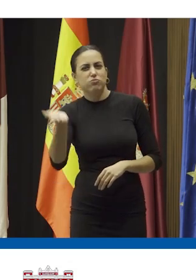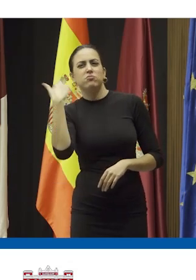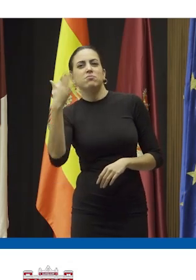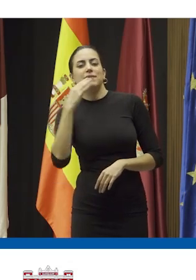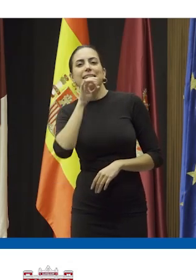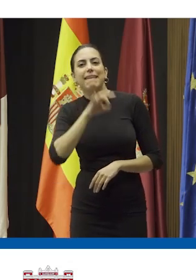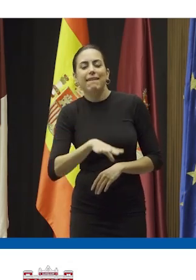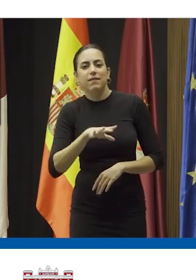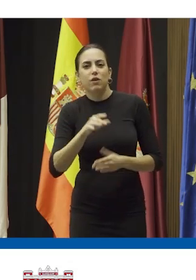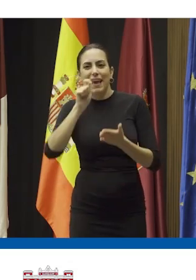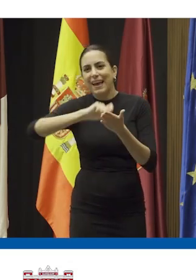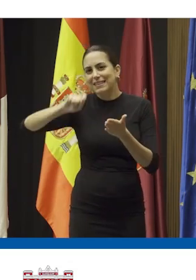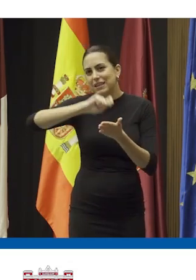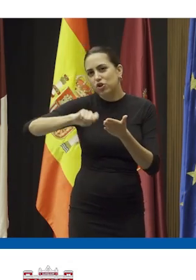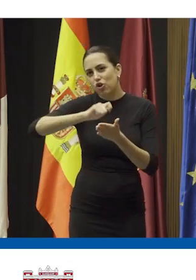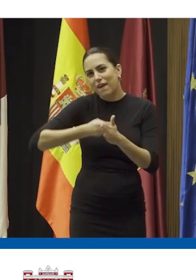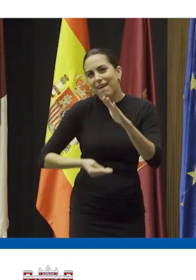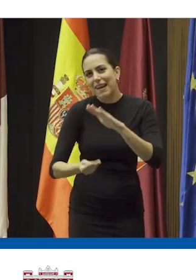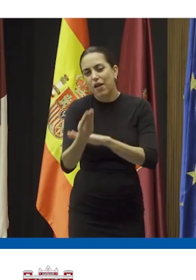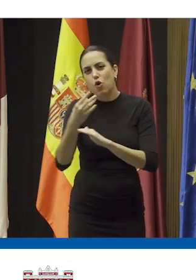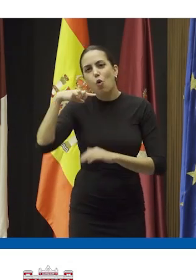escritor de origen ruso, Isaac Asimov,